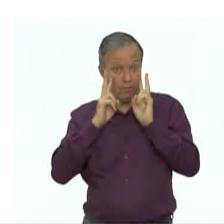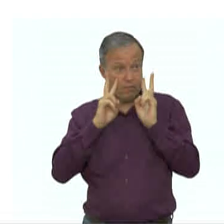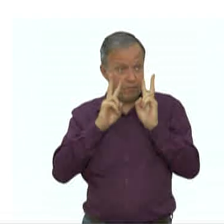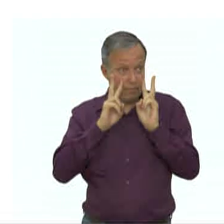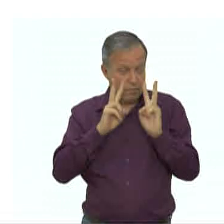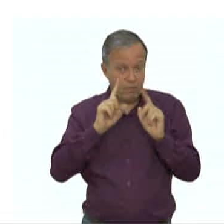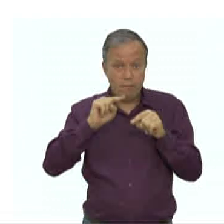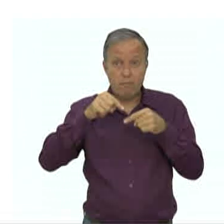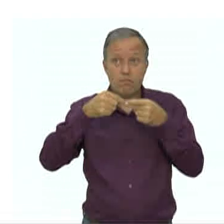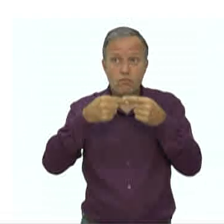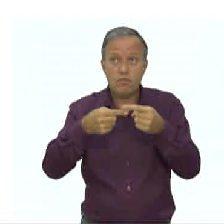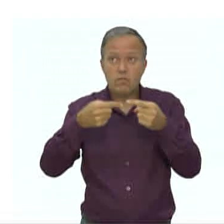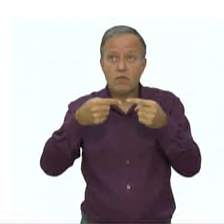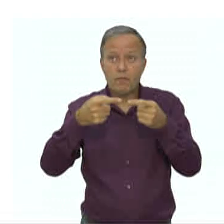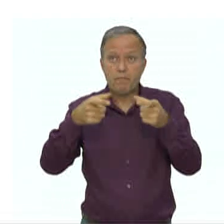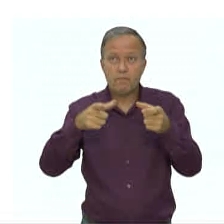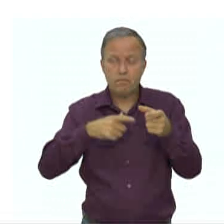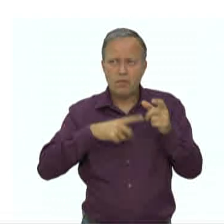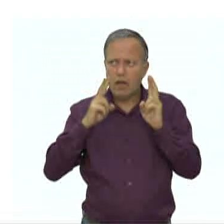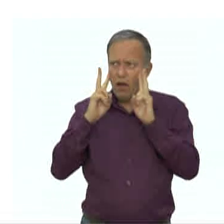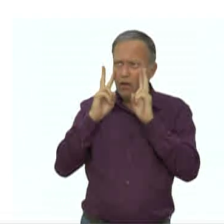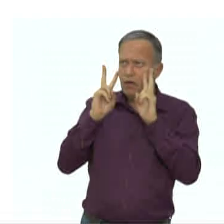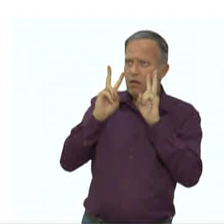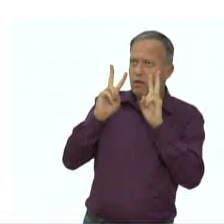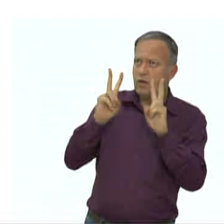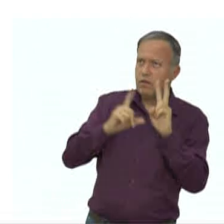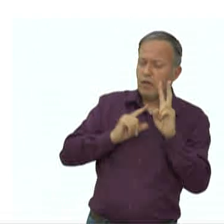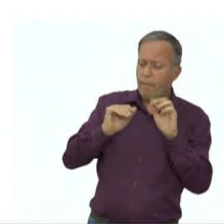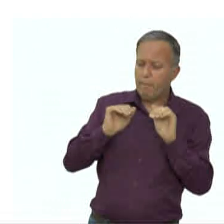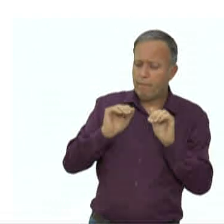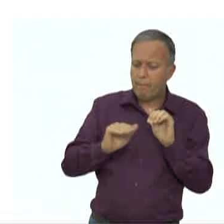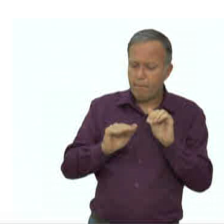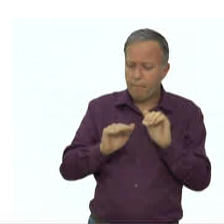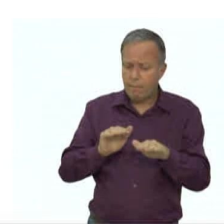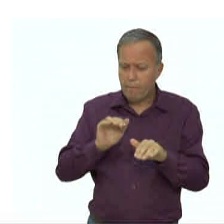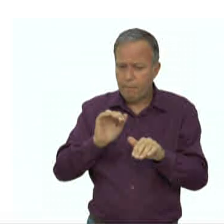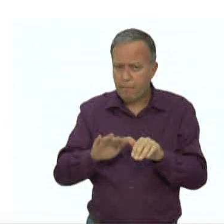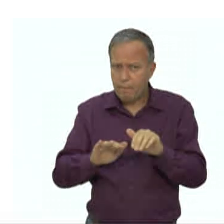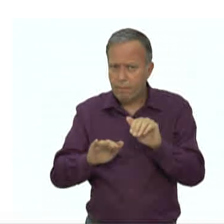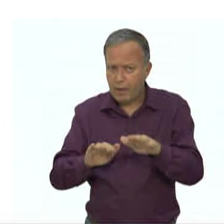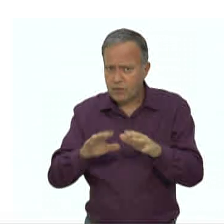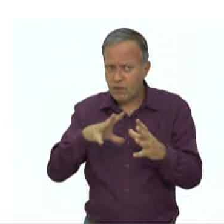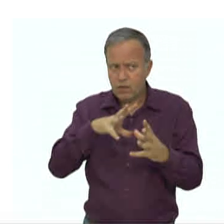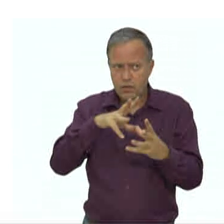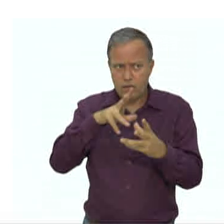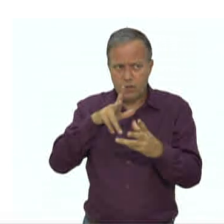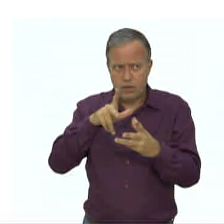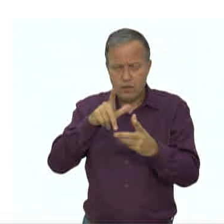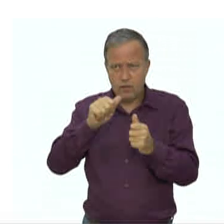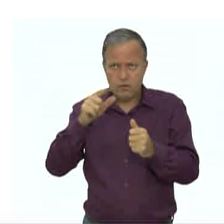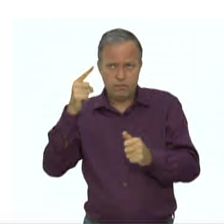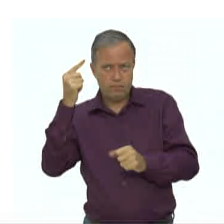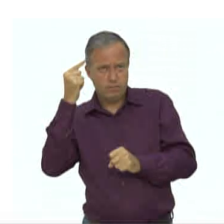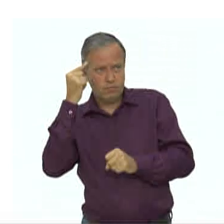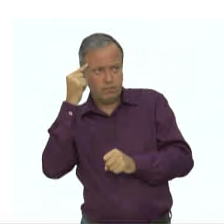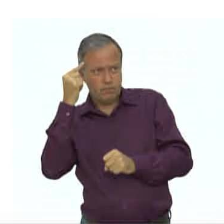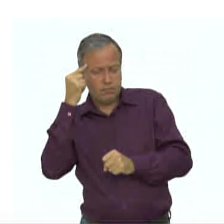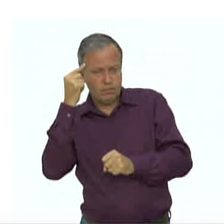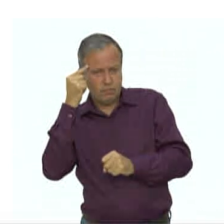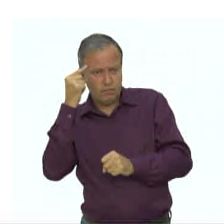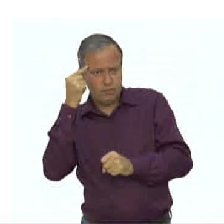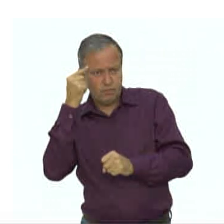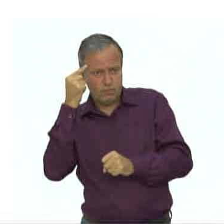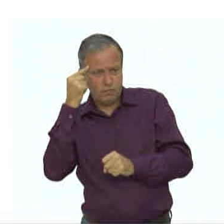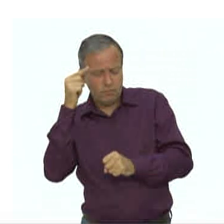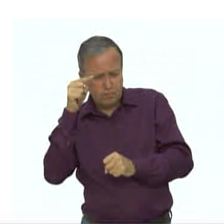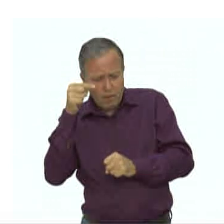a dejar honda huella de mi paso por el mundo. Con la sana intención de